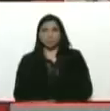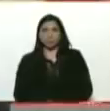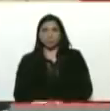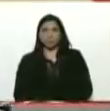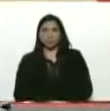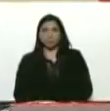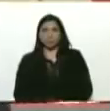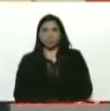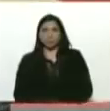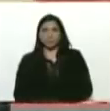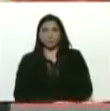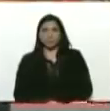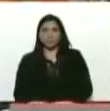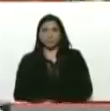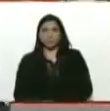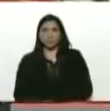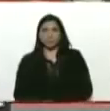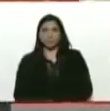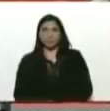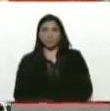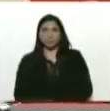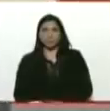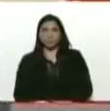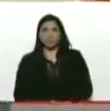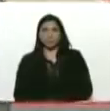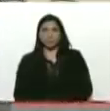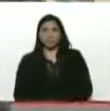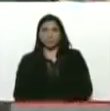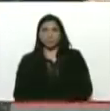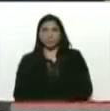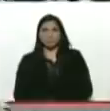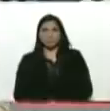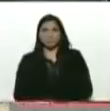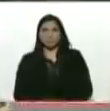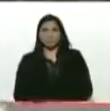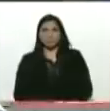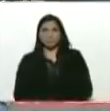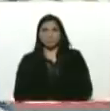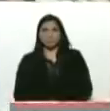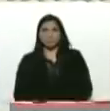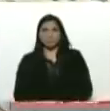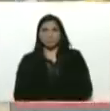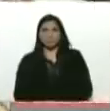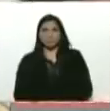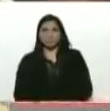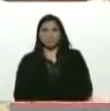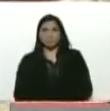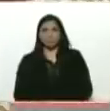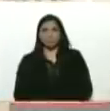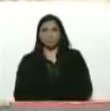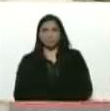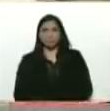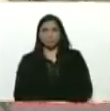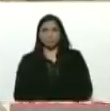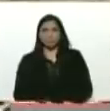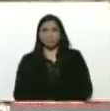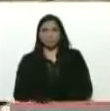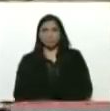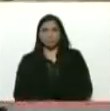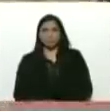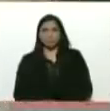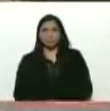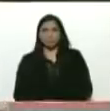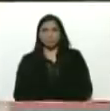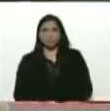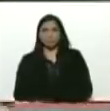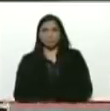aquí están los documentos de algunos de los que estaban en las lanchas o de los que andan huyendo.